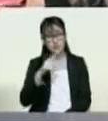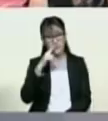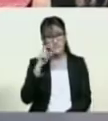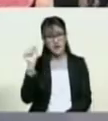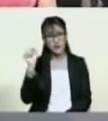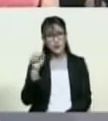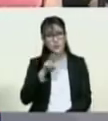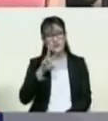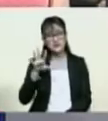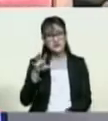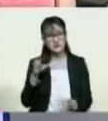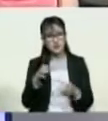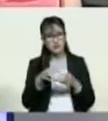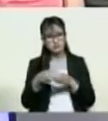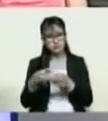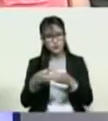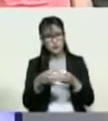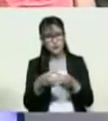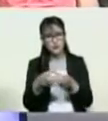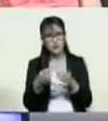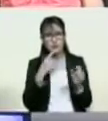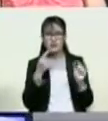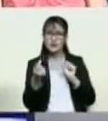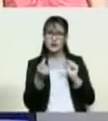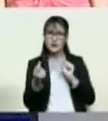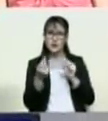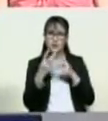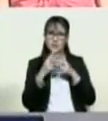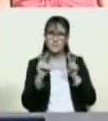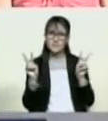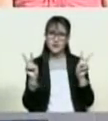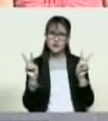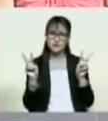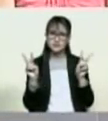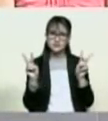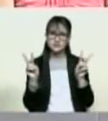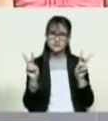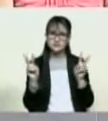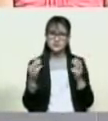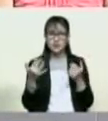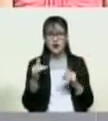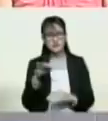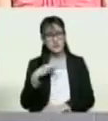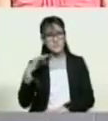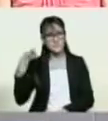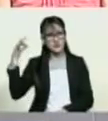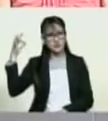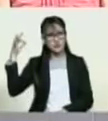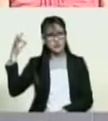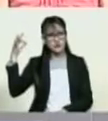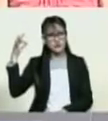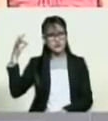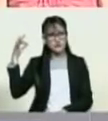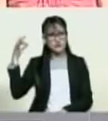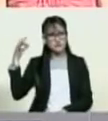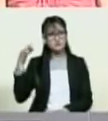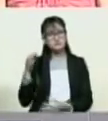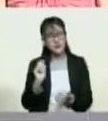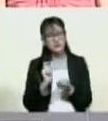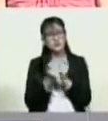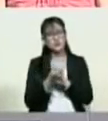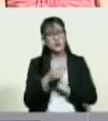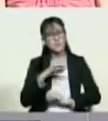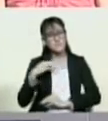25 redes sectoriales. En el diálogo a la paz, bueno, nosotros tenemos una red de espiritualidad. ¿Para qué? Para la